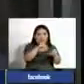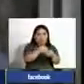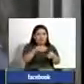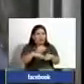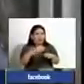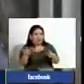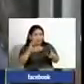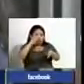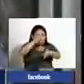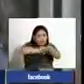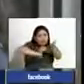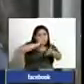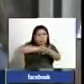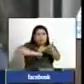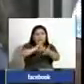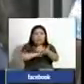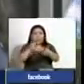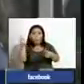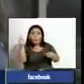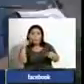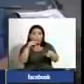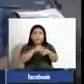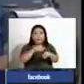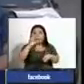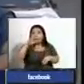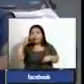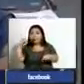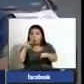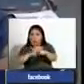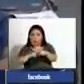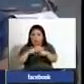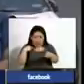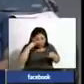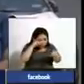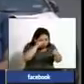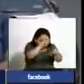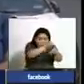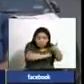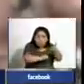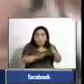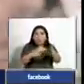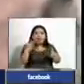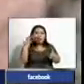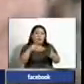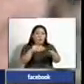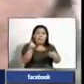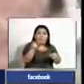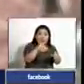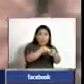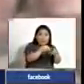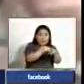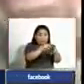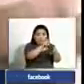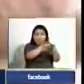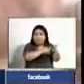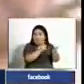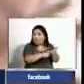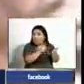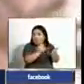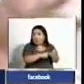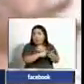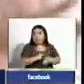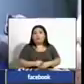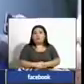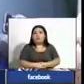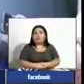haciendo descuentos al depósito del bono de los $300 debido a deudas que tienen las personas con estas